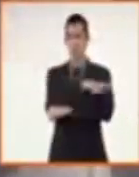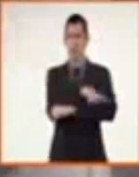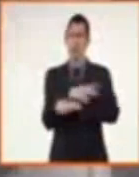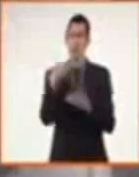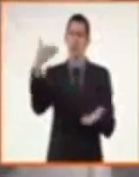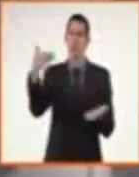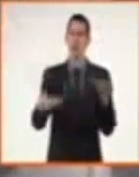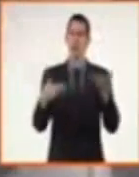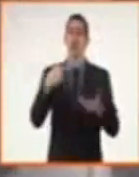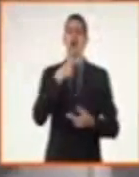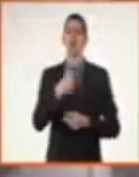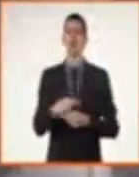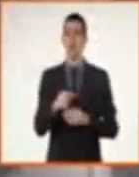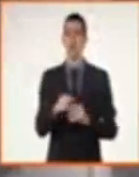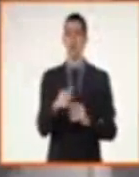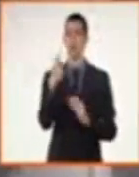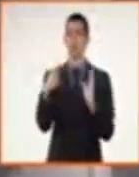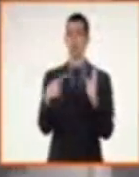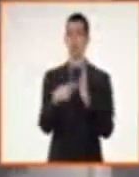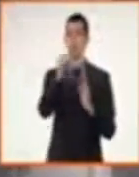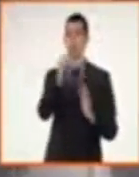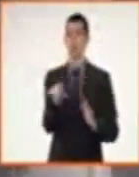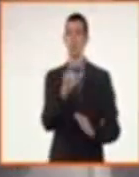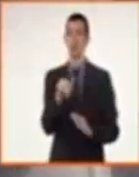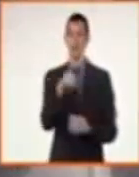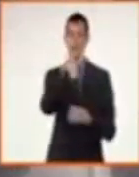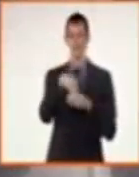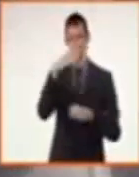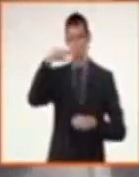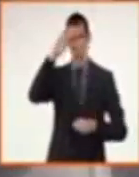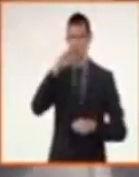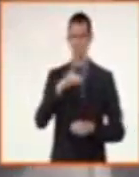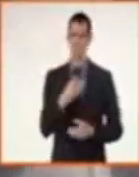migratorio. Y cuando tú miras, aquí hay datos